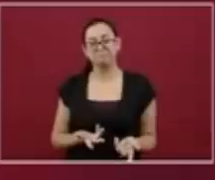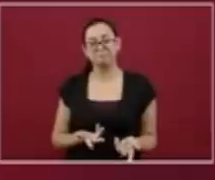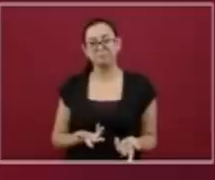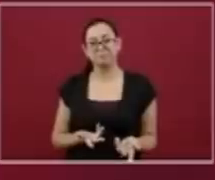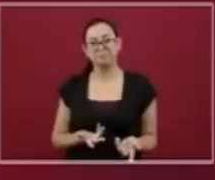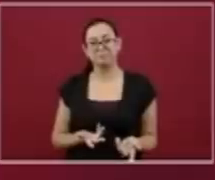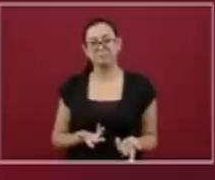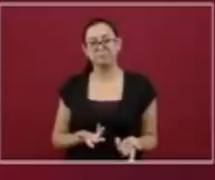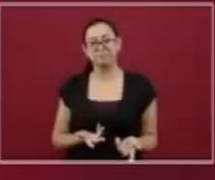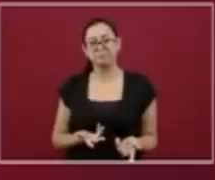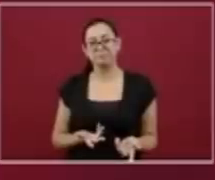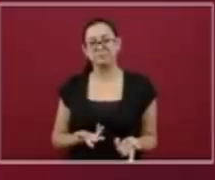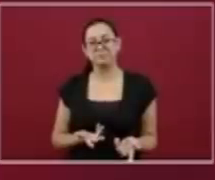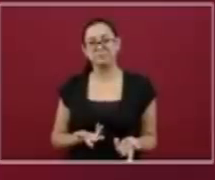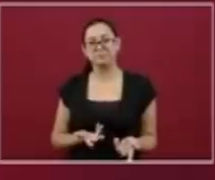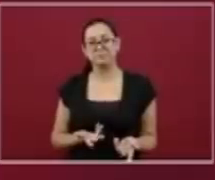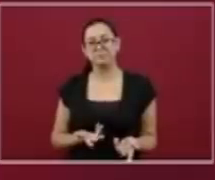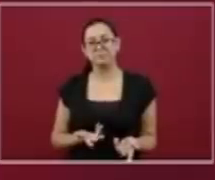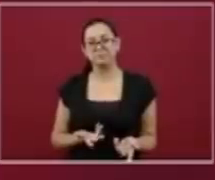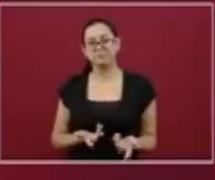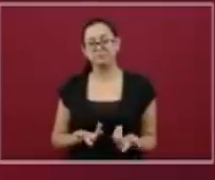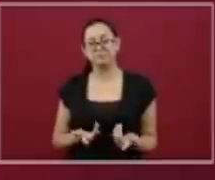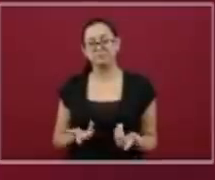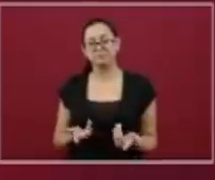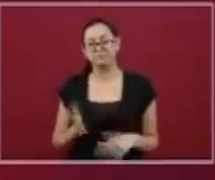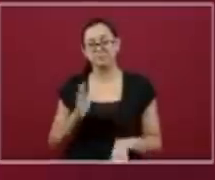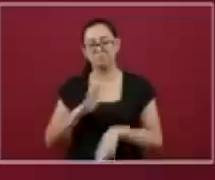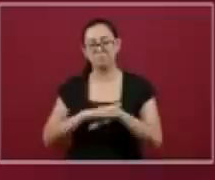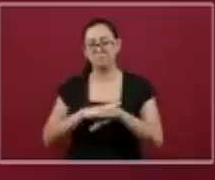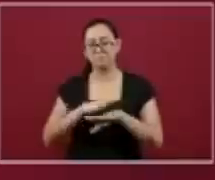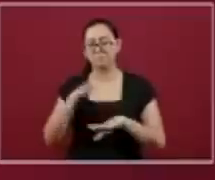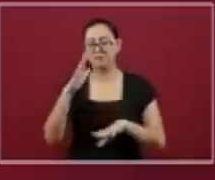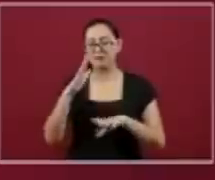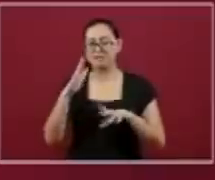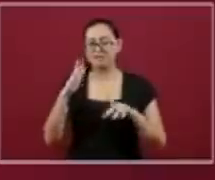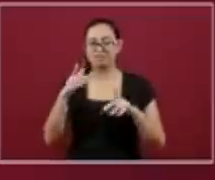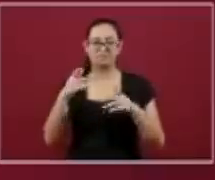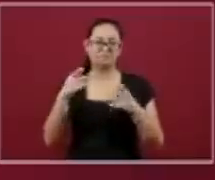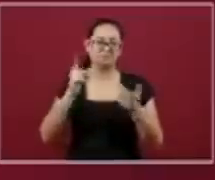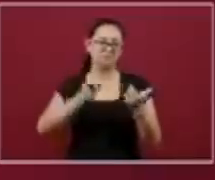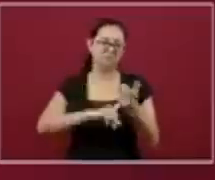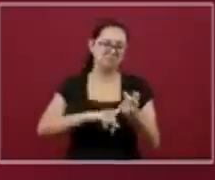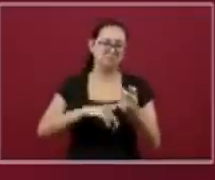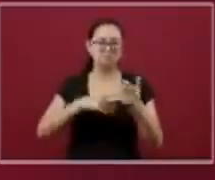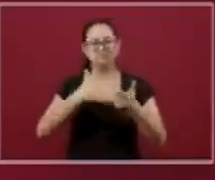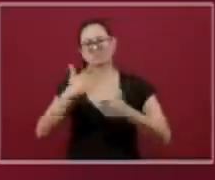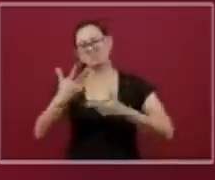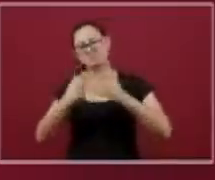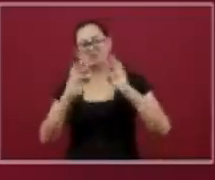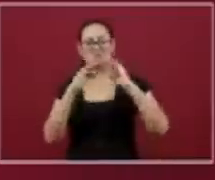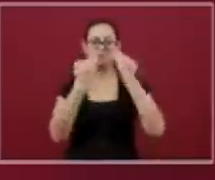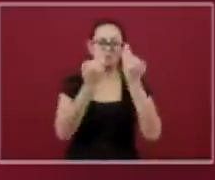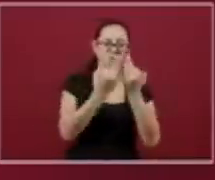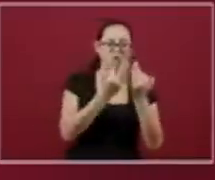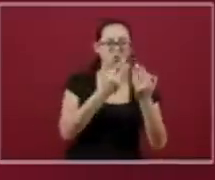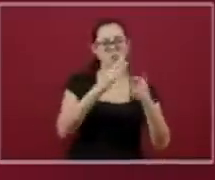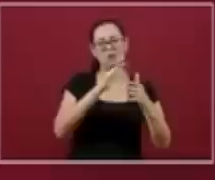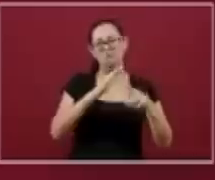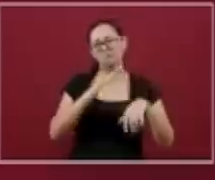tienen que ver más con las formas que con el